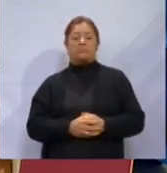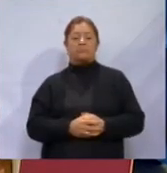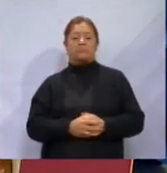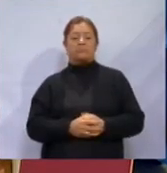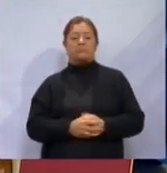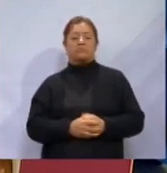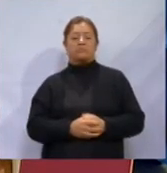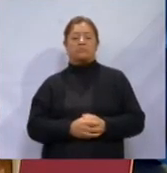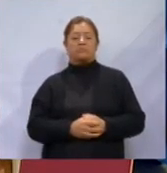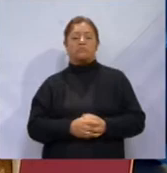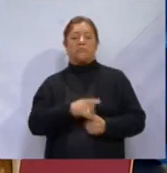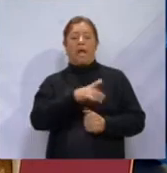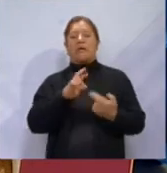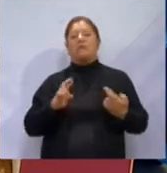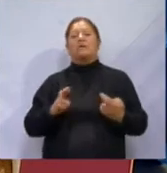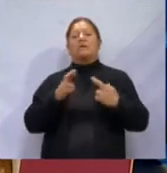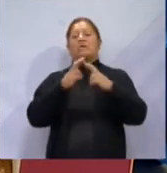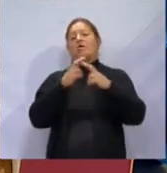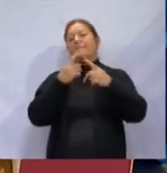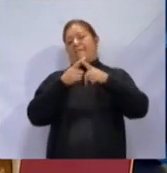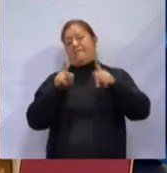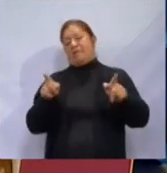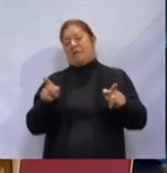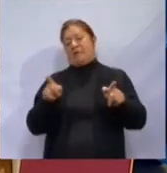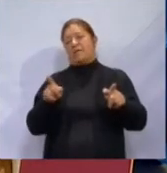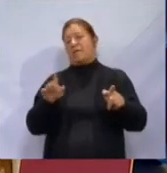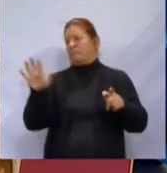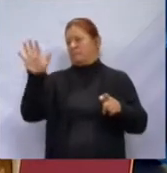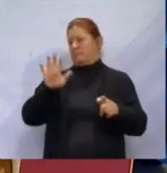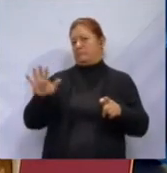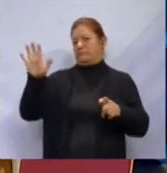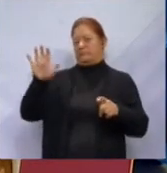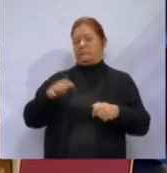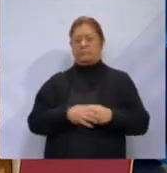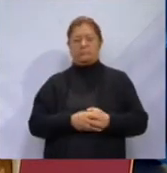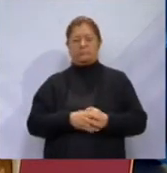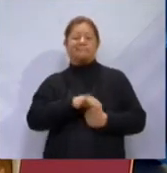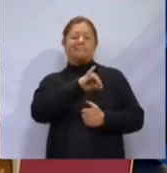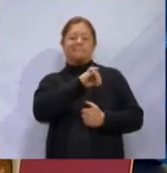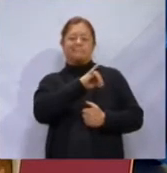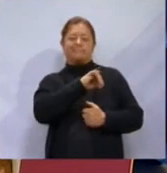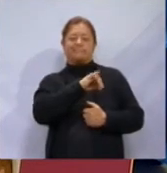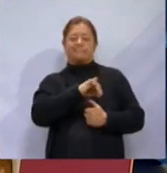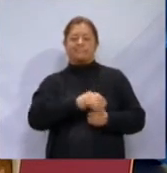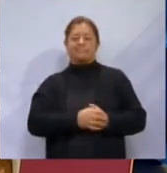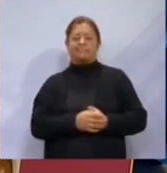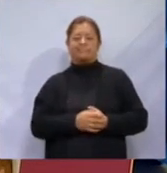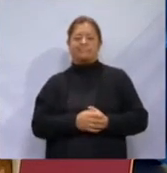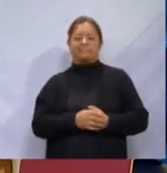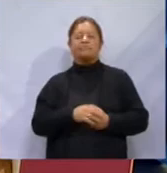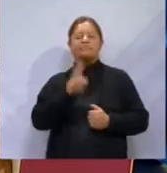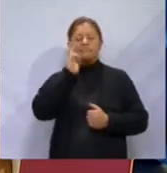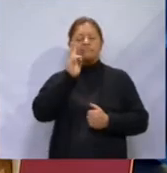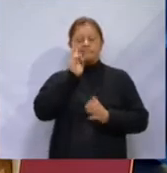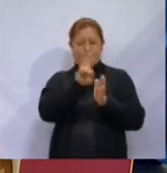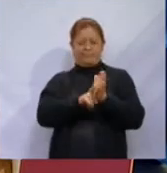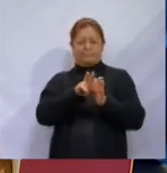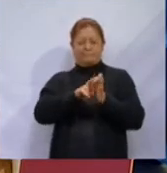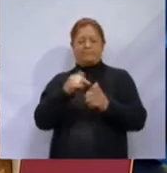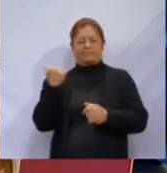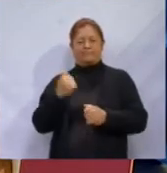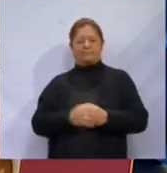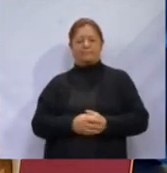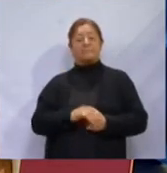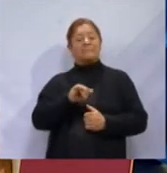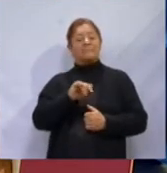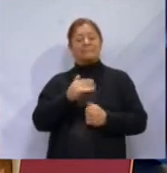algún tipo de religión diferente a la de la mayoría. Así es. Vamos a una cápsula, ¿no, Sally? Sí, vamos